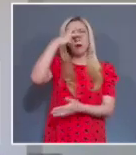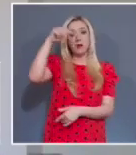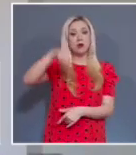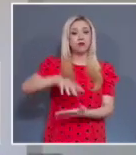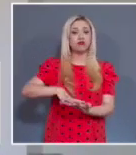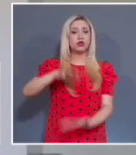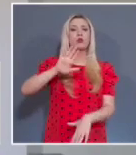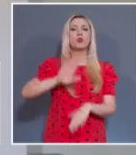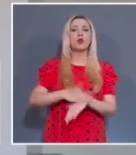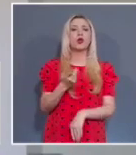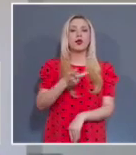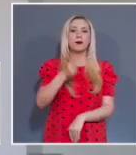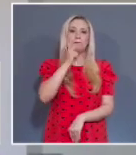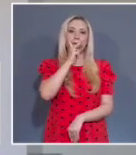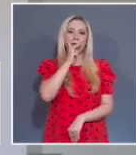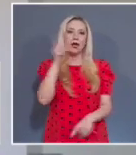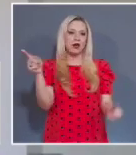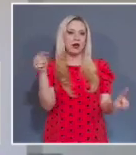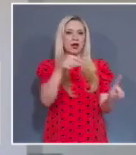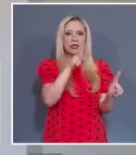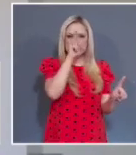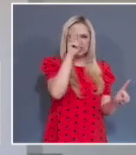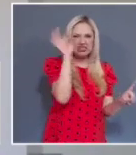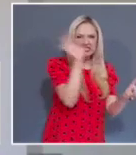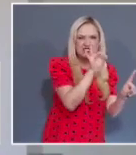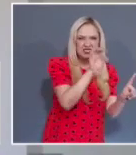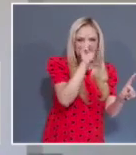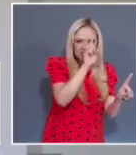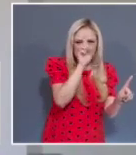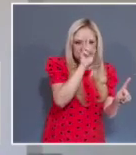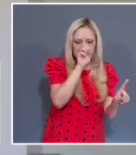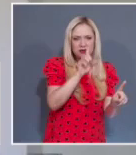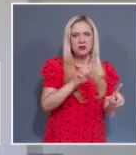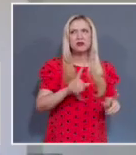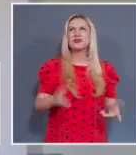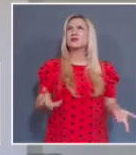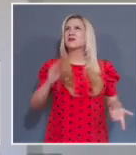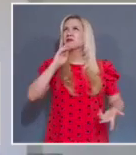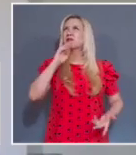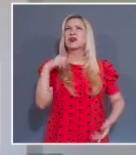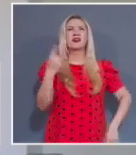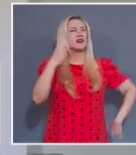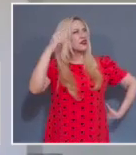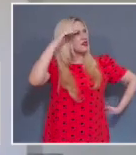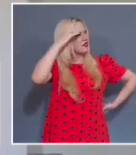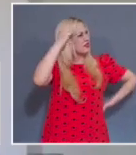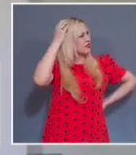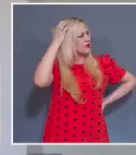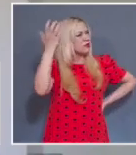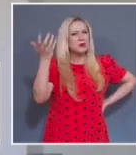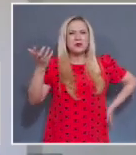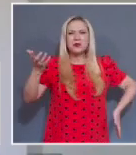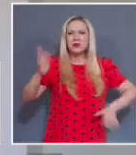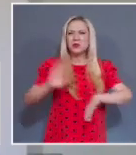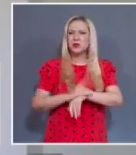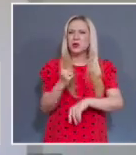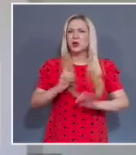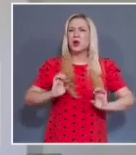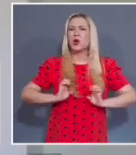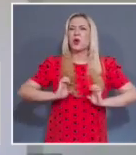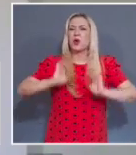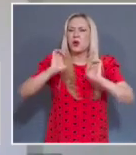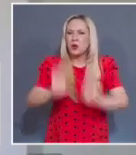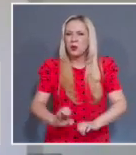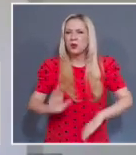preguntamos, ¿hasta dónde llega el odio? ¿Hasta dónde llega la animadversión de un hombre? La